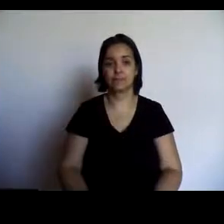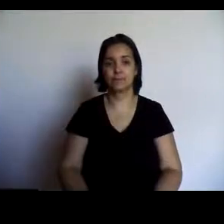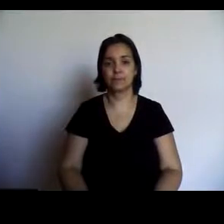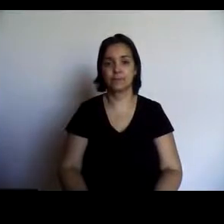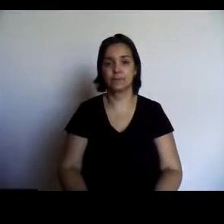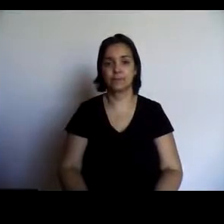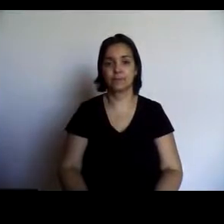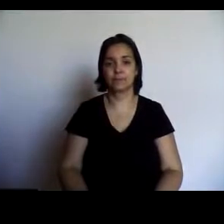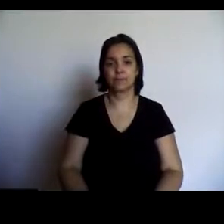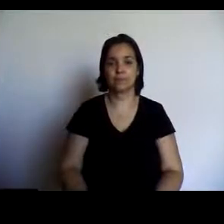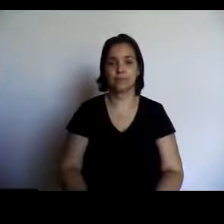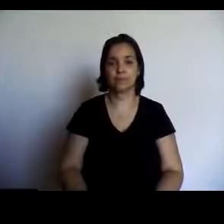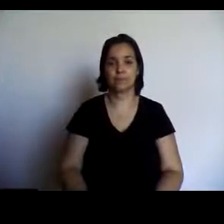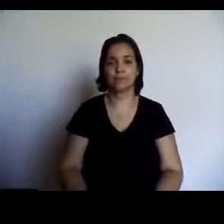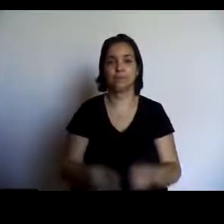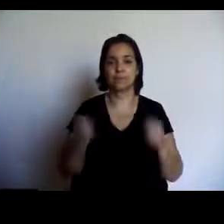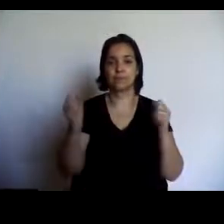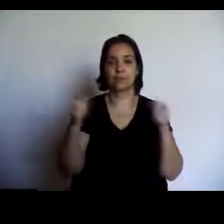Vale.